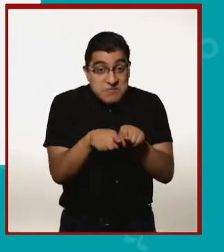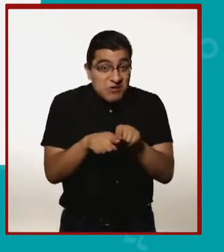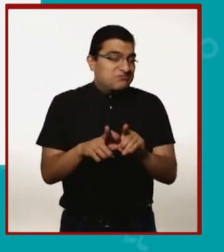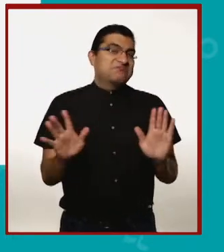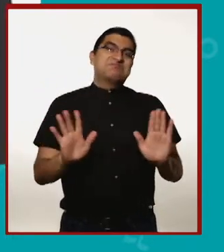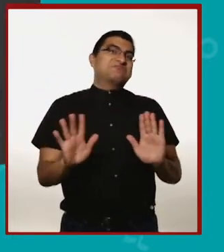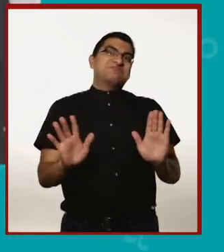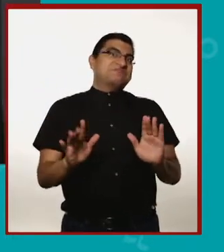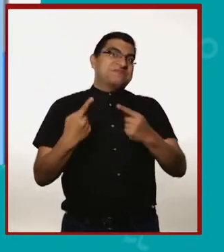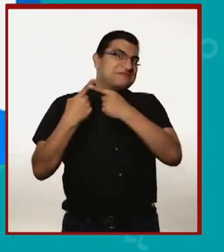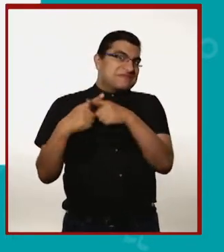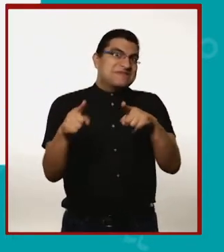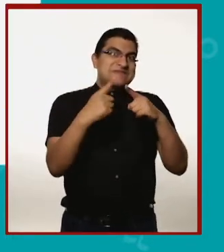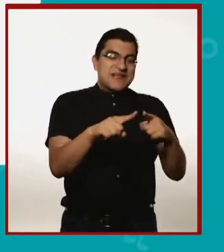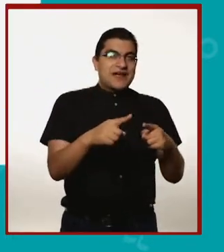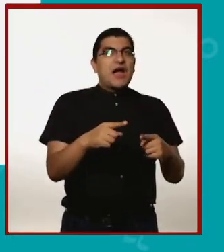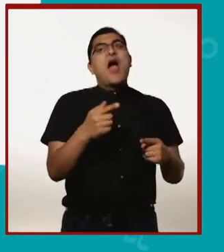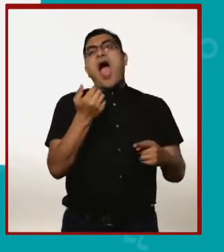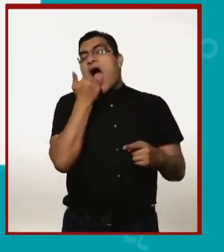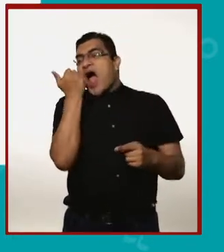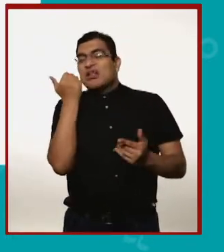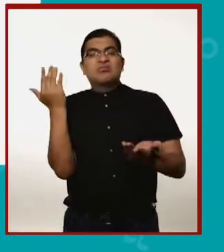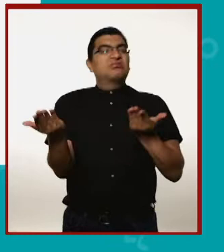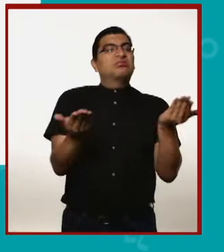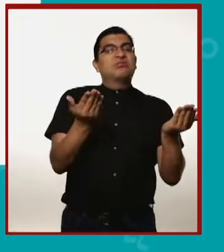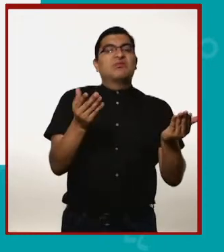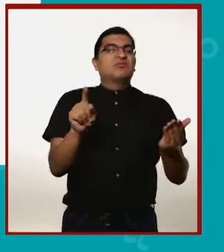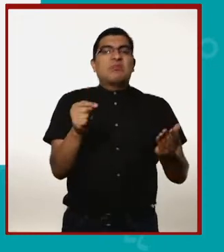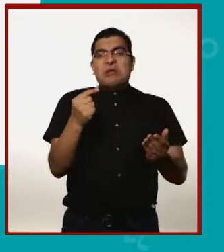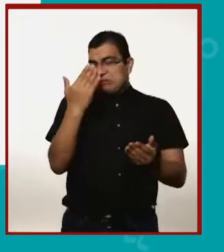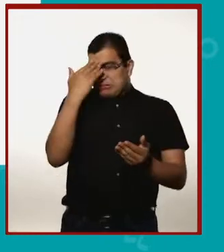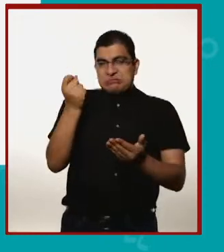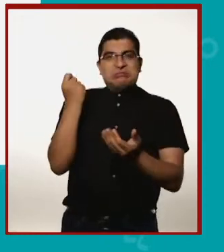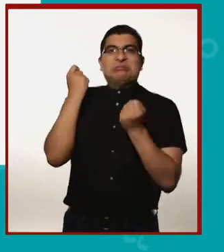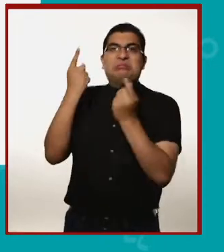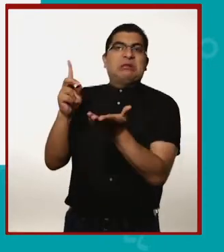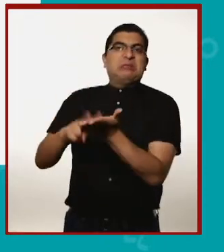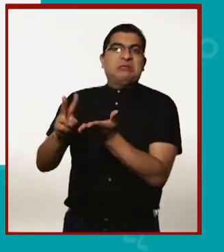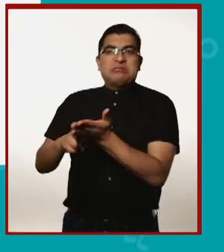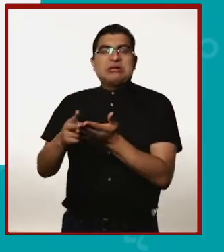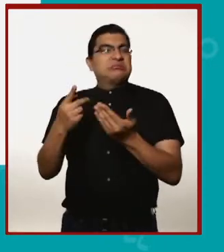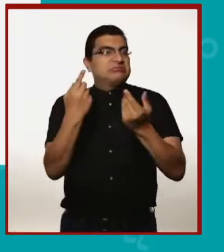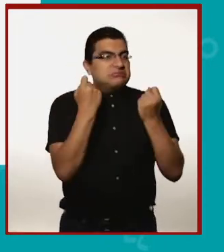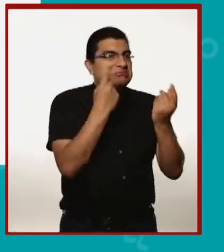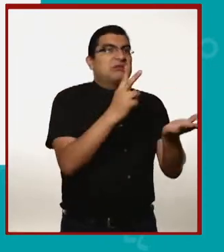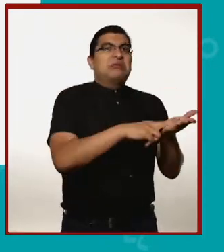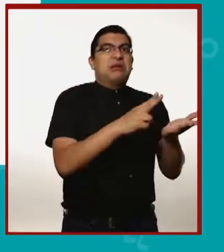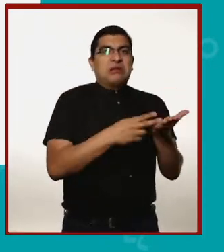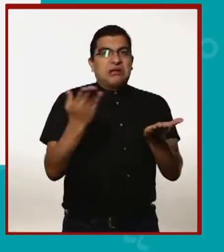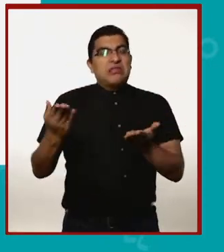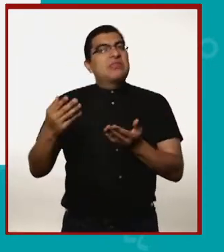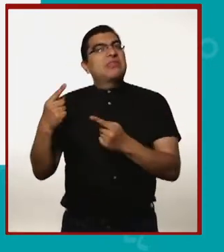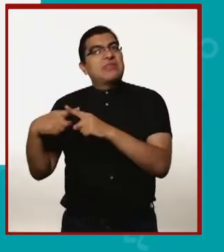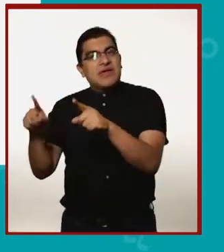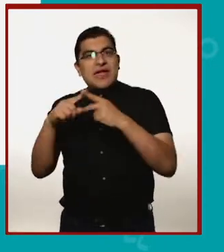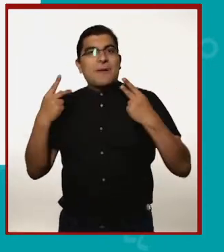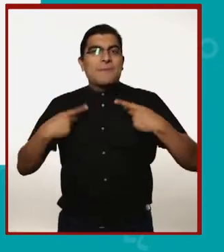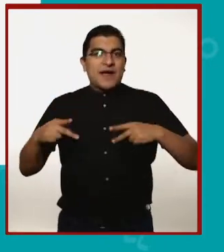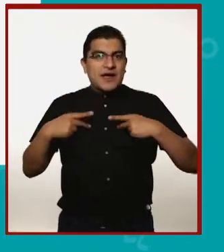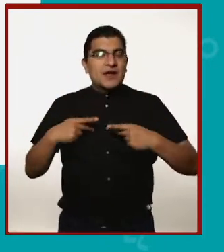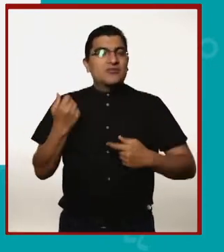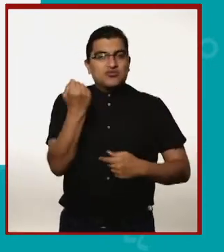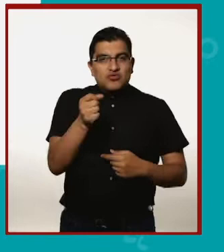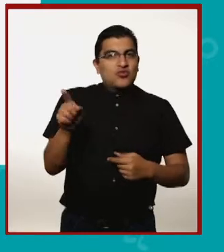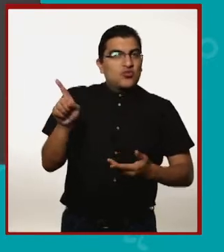participantes. Se suele comparar a los alumnos sin reconocer el derecho a las distintas formas de ser y las